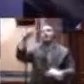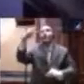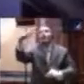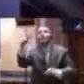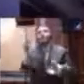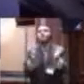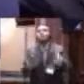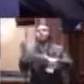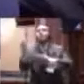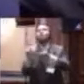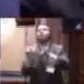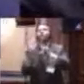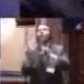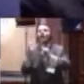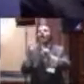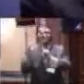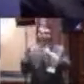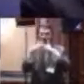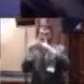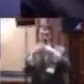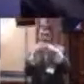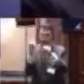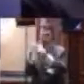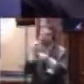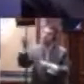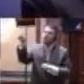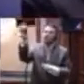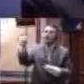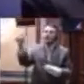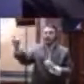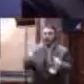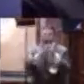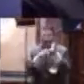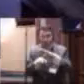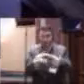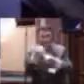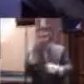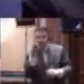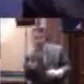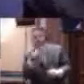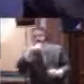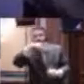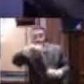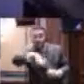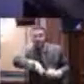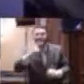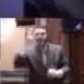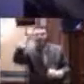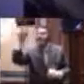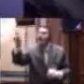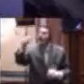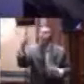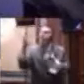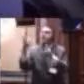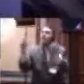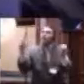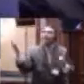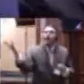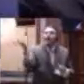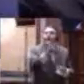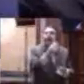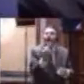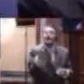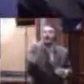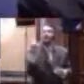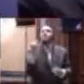la reforma constitucional hasta esta fecha multas por un total de alrededor de $15 millones que